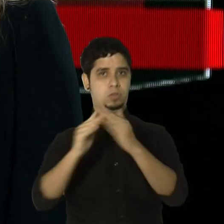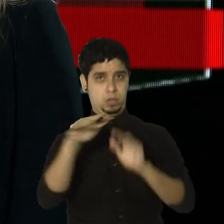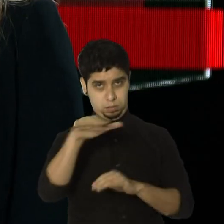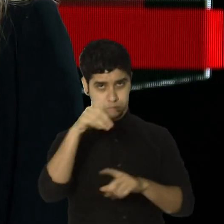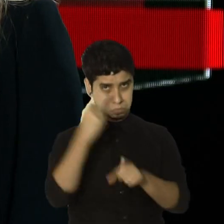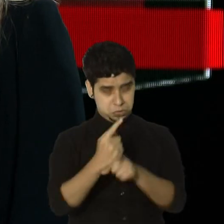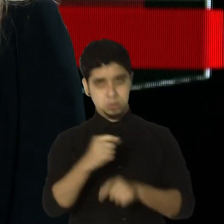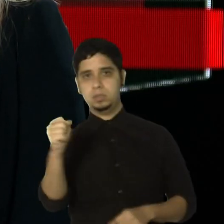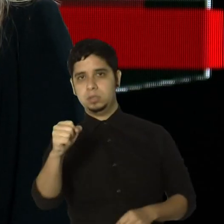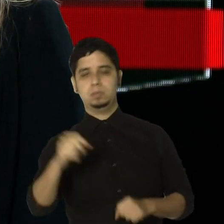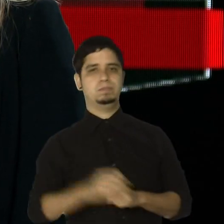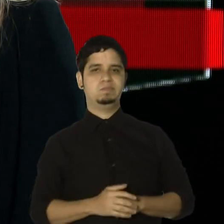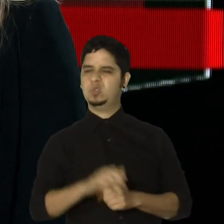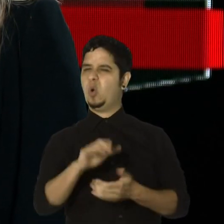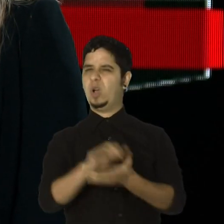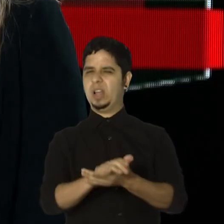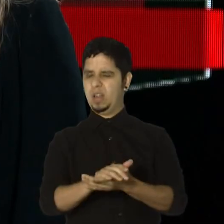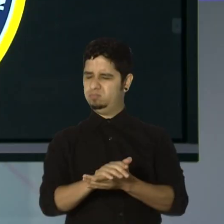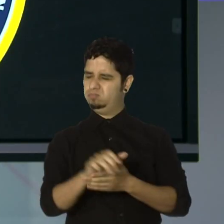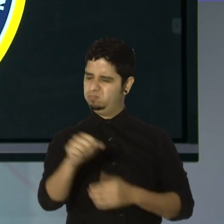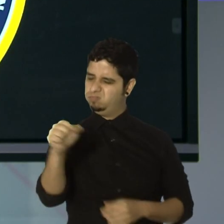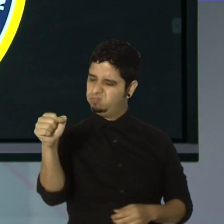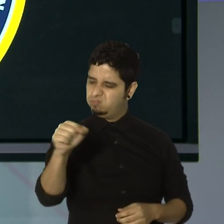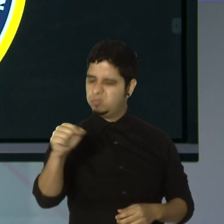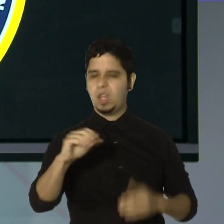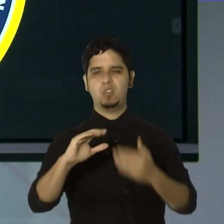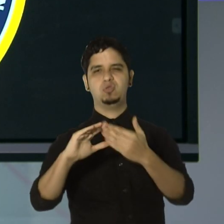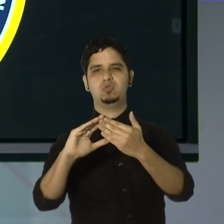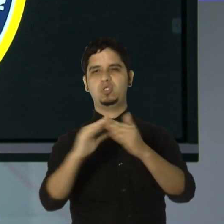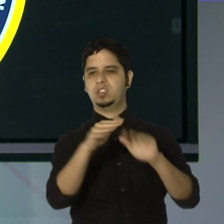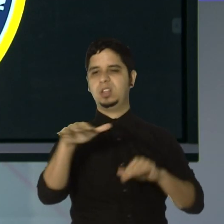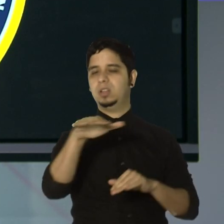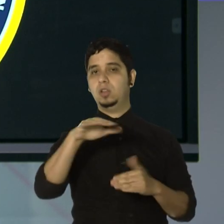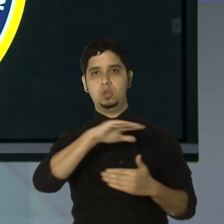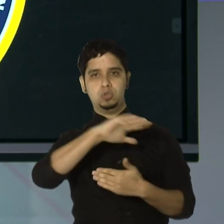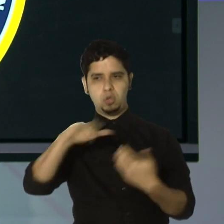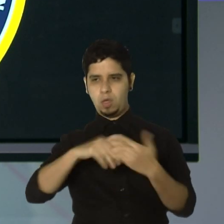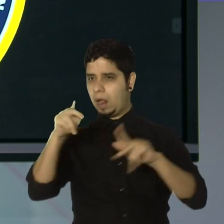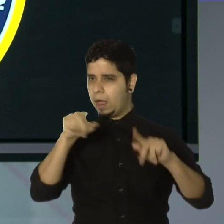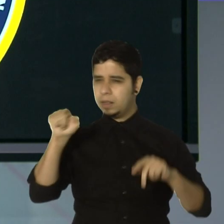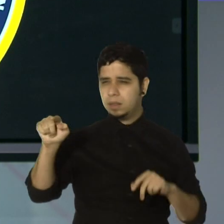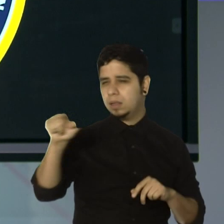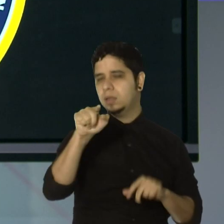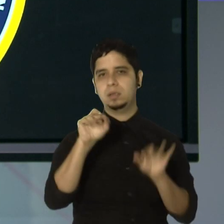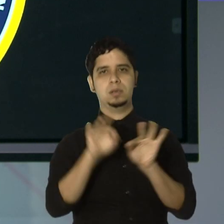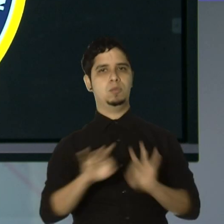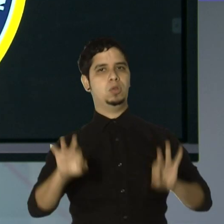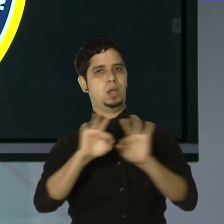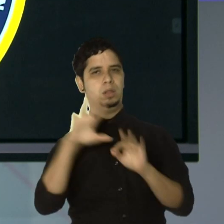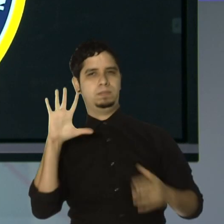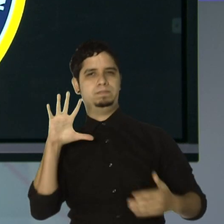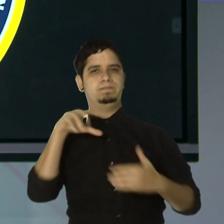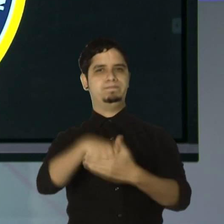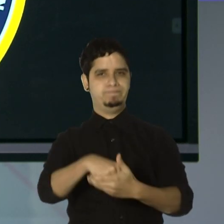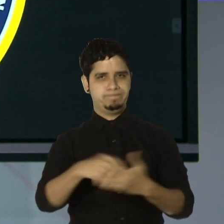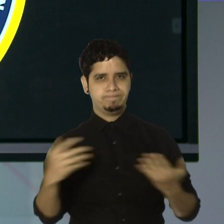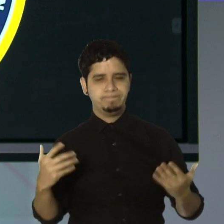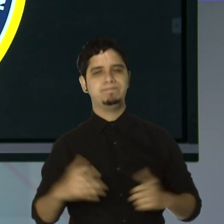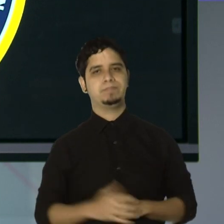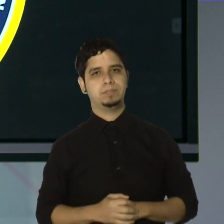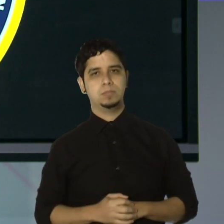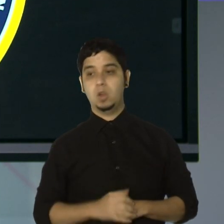Eso es así. Yo soy fiel creyente que en una sociedad todos son importantes en la integración, todos son importantes